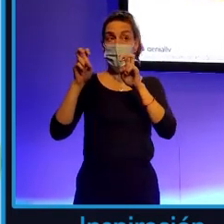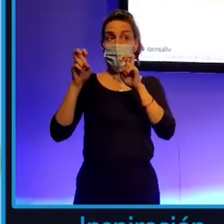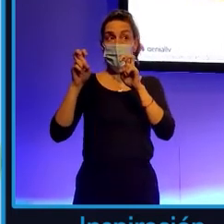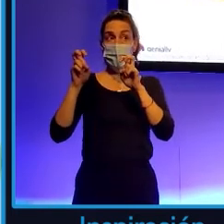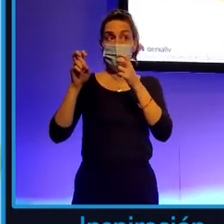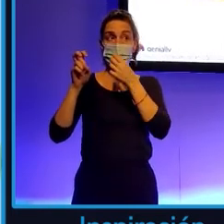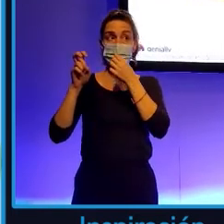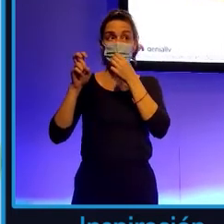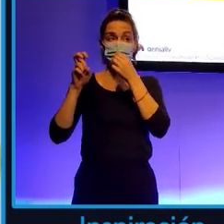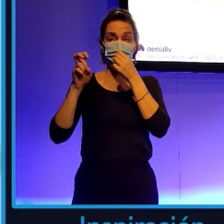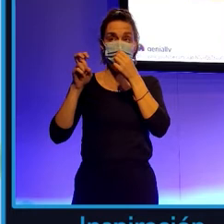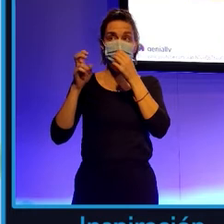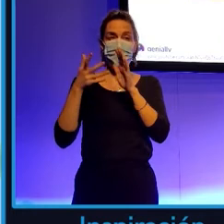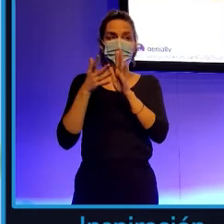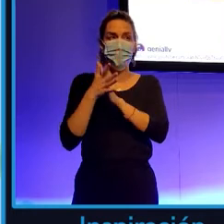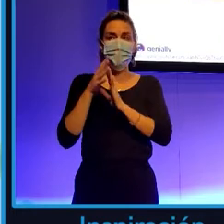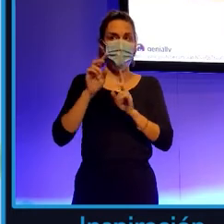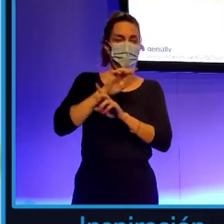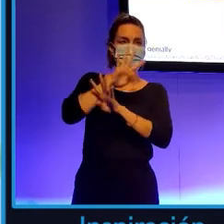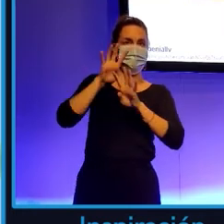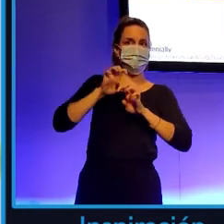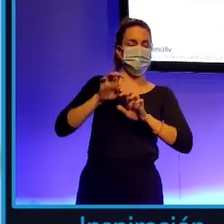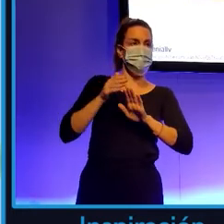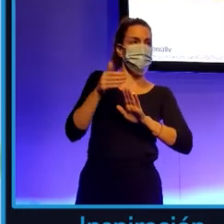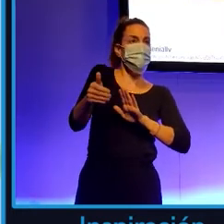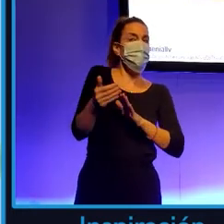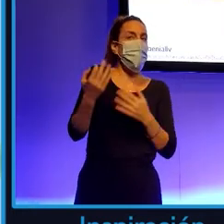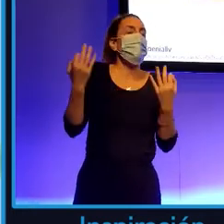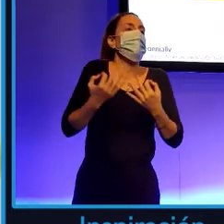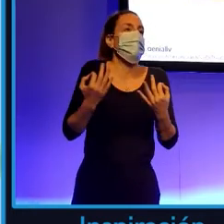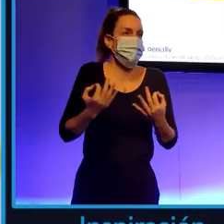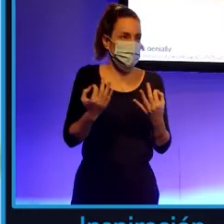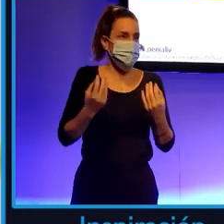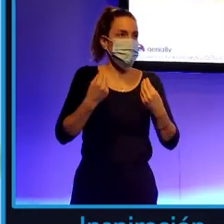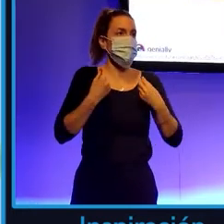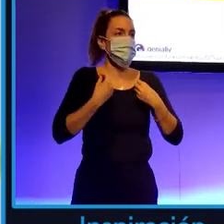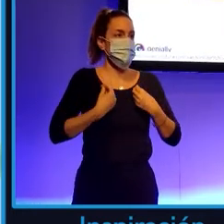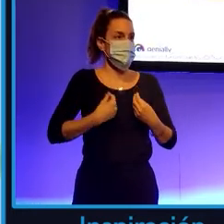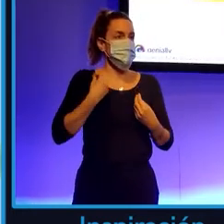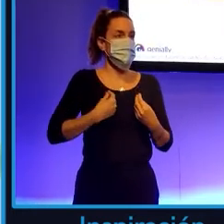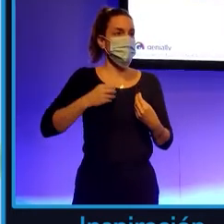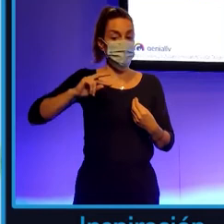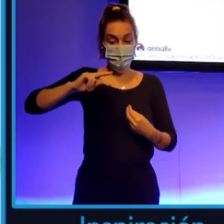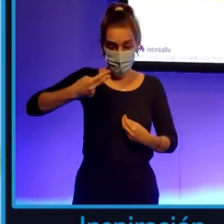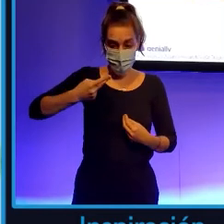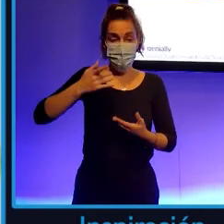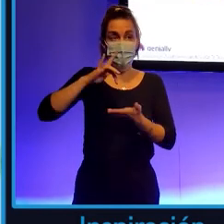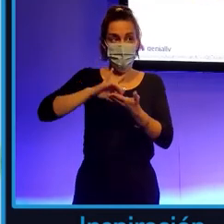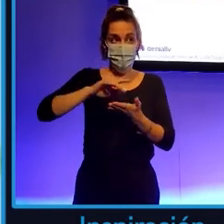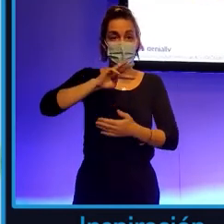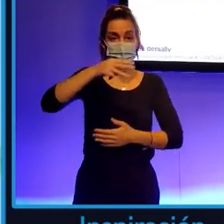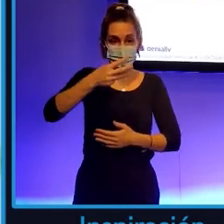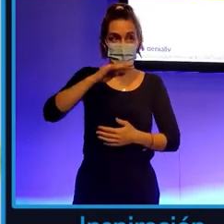existe una cierta incertidumbre de qué es lo que va a pasar también a pasó en esta primera segunda y en la tercera revolución industrial